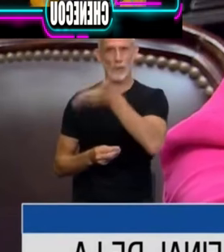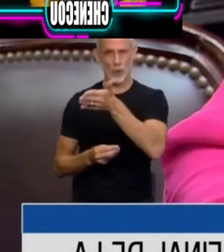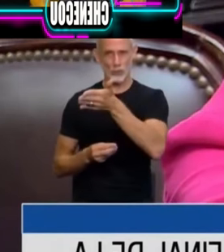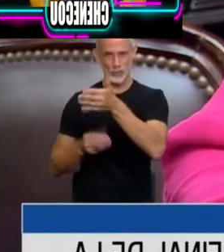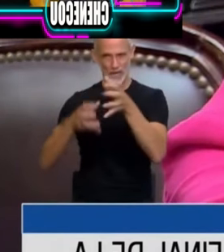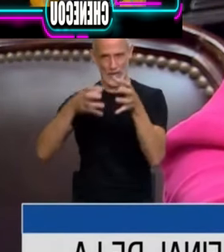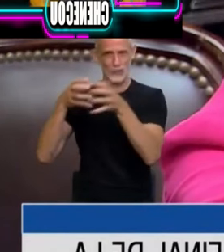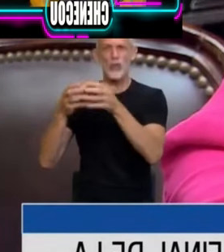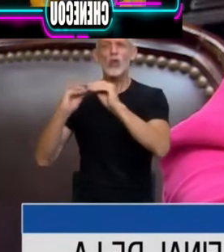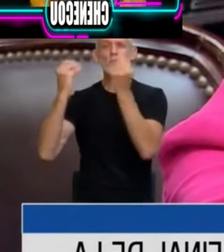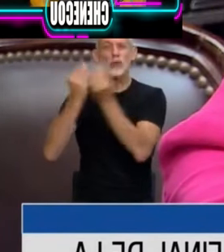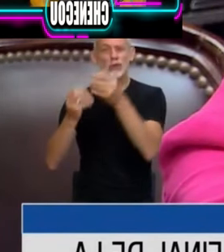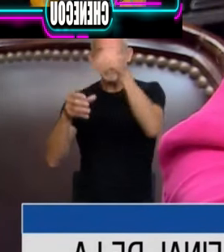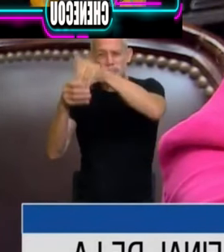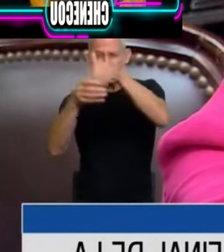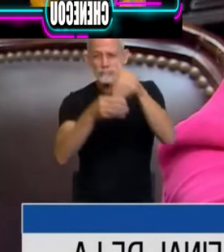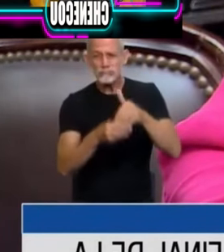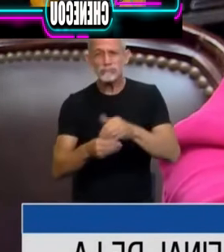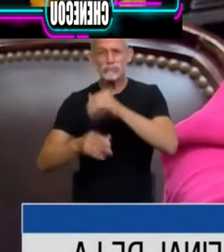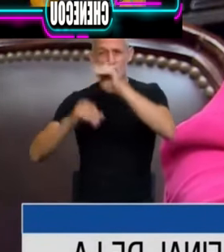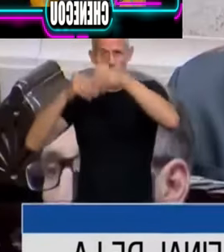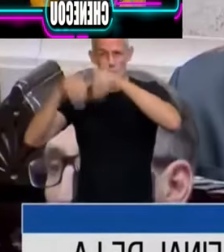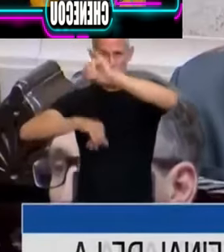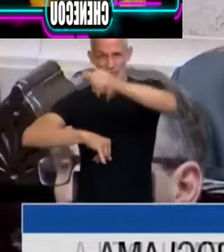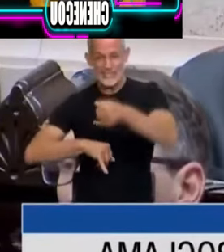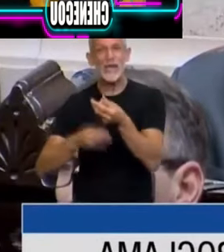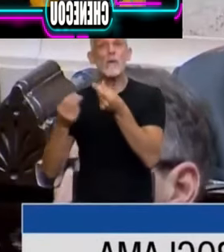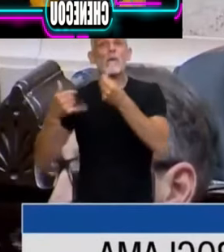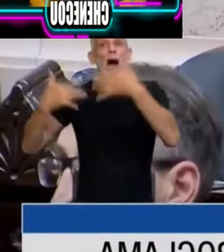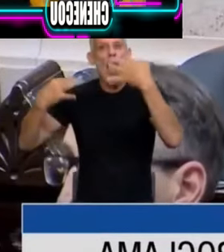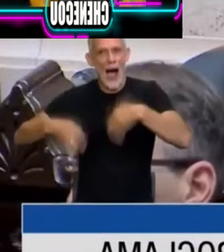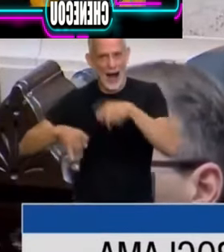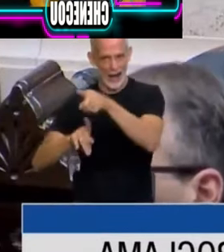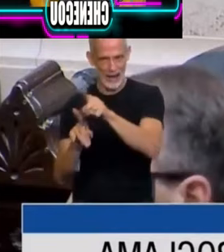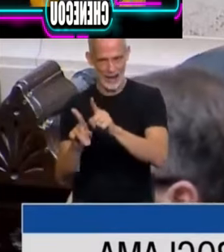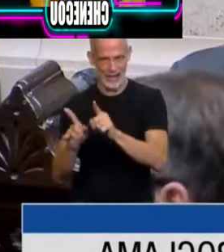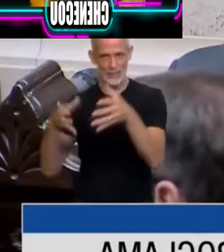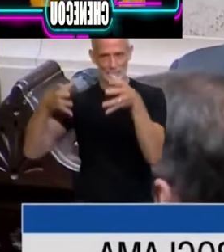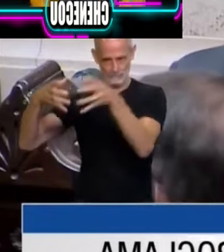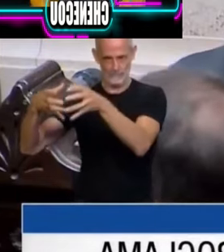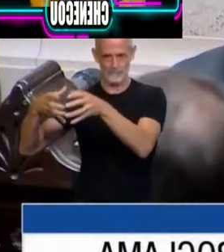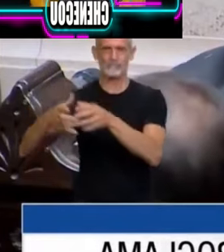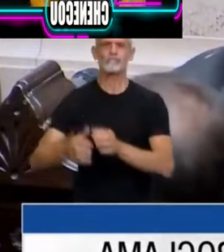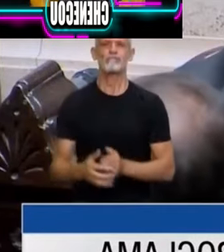55,65% del total de votos afirmativos válidamente emitidos.